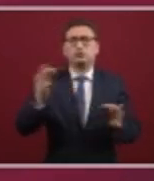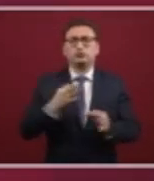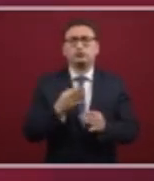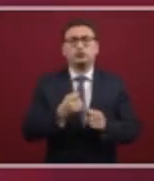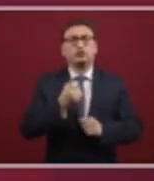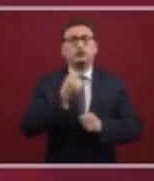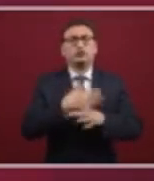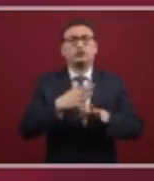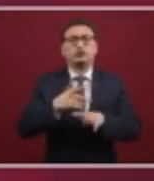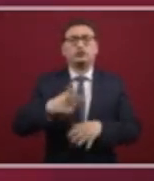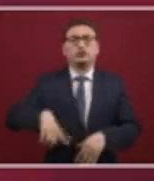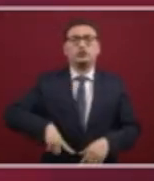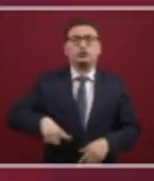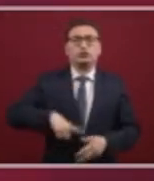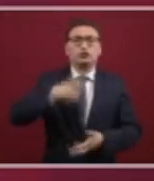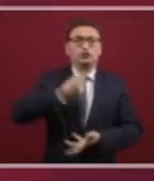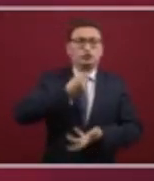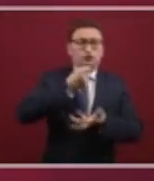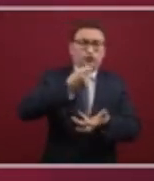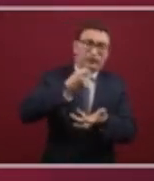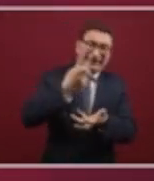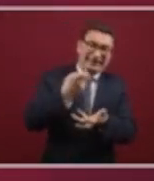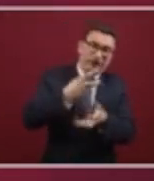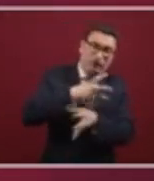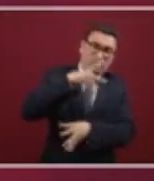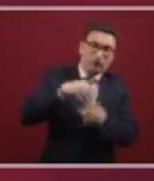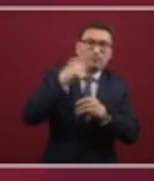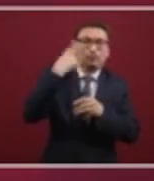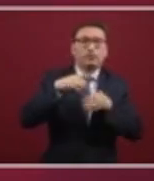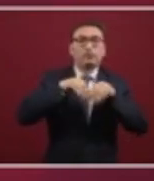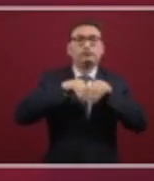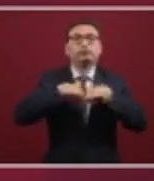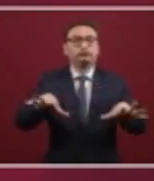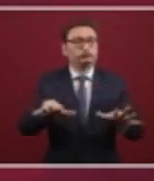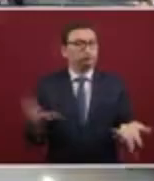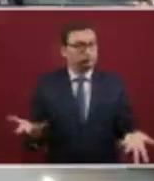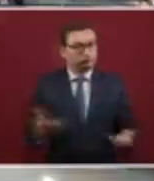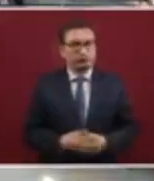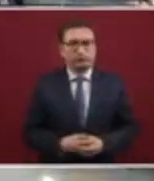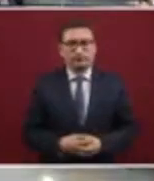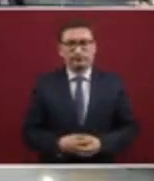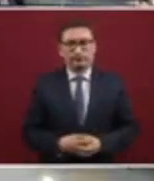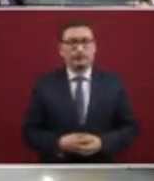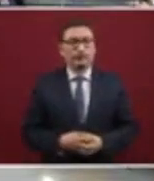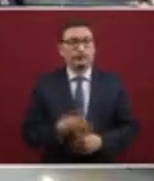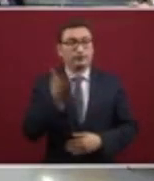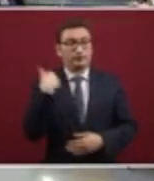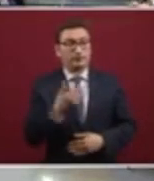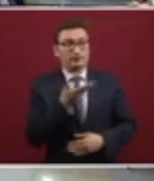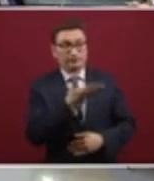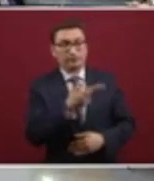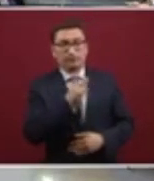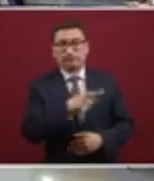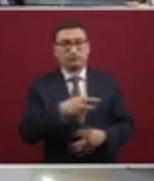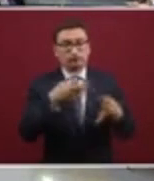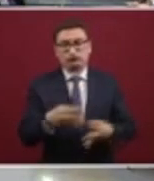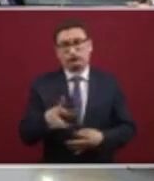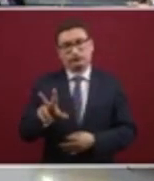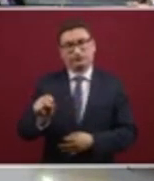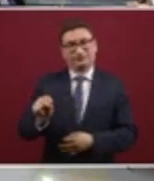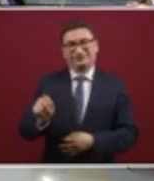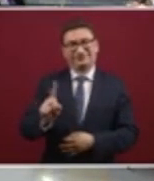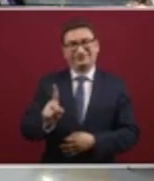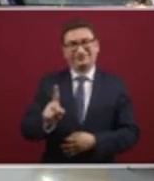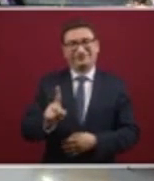todo el presupuesto que se utilizó para publicidad. Es que me parece que la solicitud original iba en ese sentido.